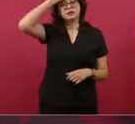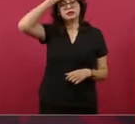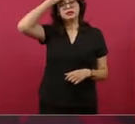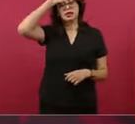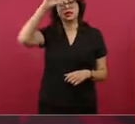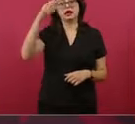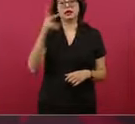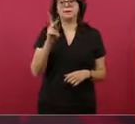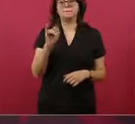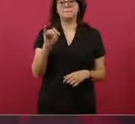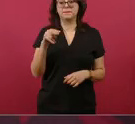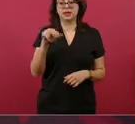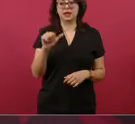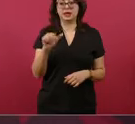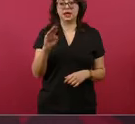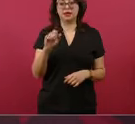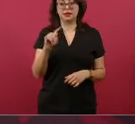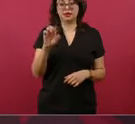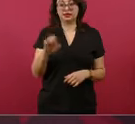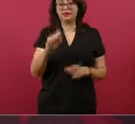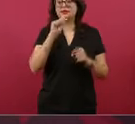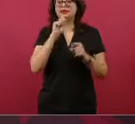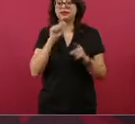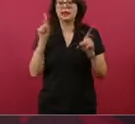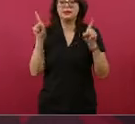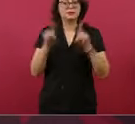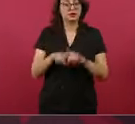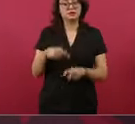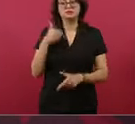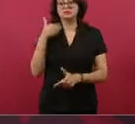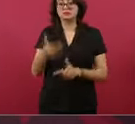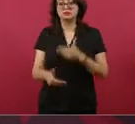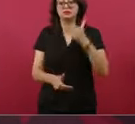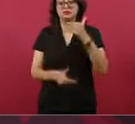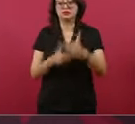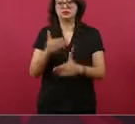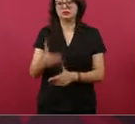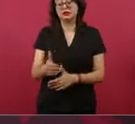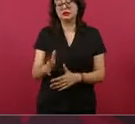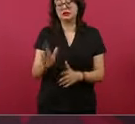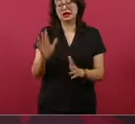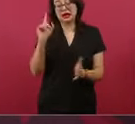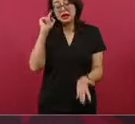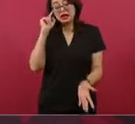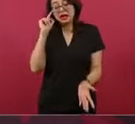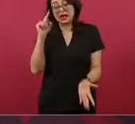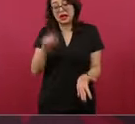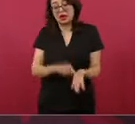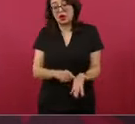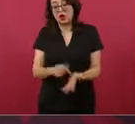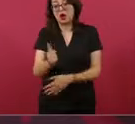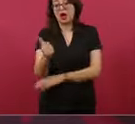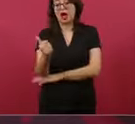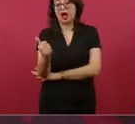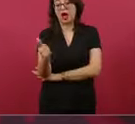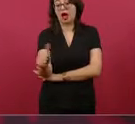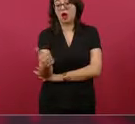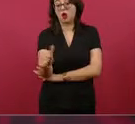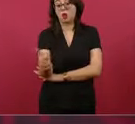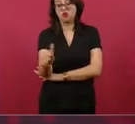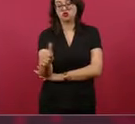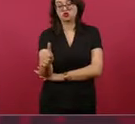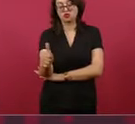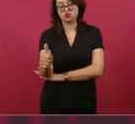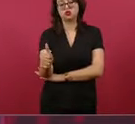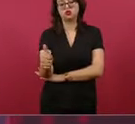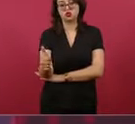se está avanzando también mucho y esperemos que en agosto, antes de agosto, ya